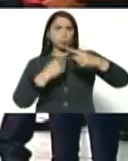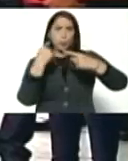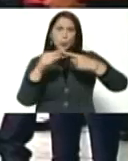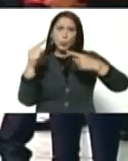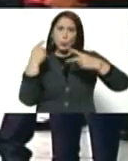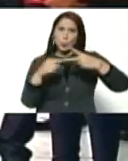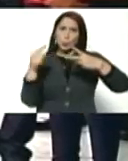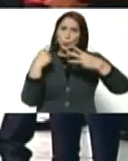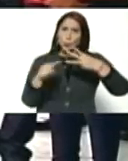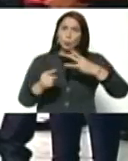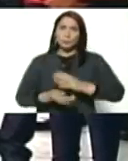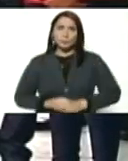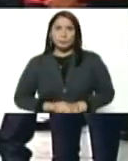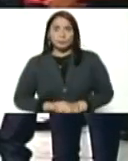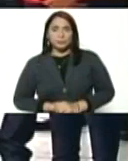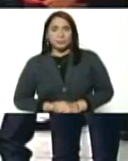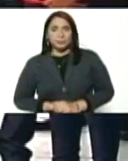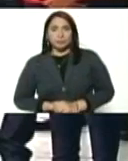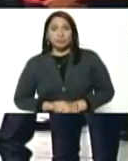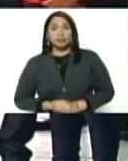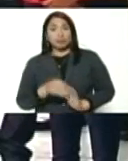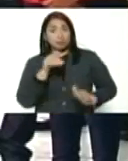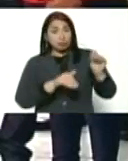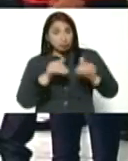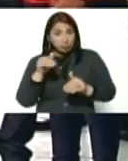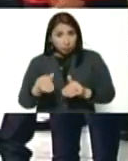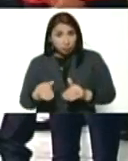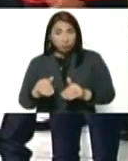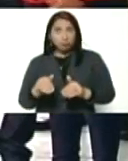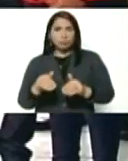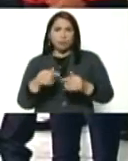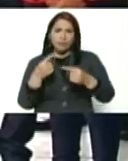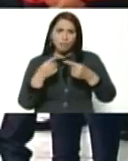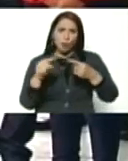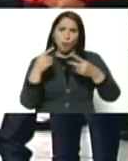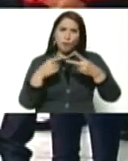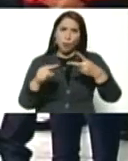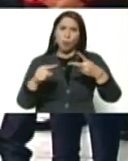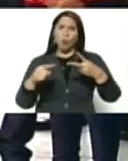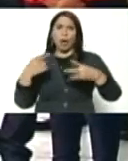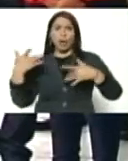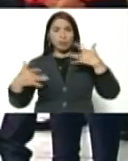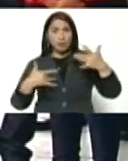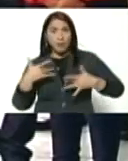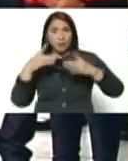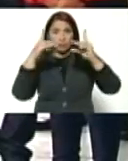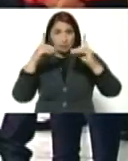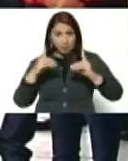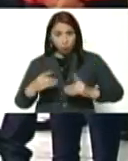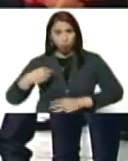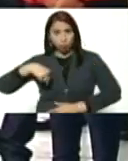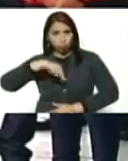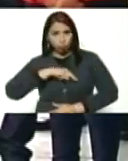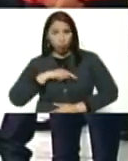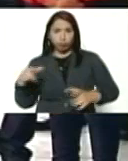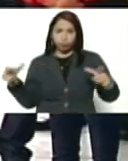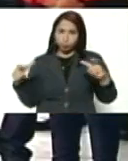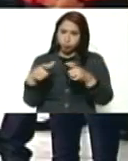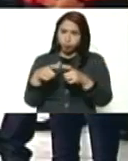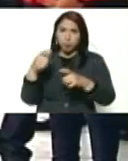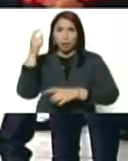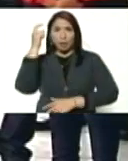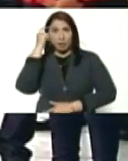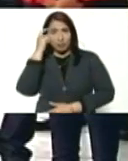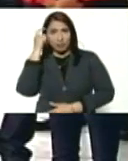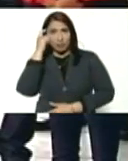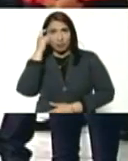una serie de planes que pasan por las elecciones, que pasan por una serie de actividades, y hemos decidido que este día